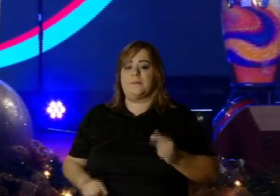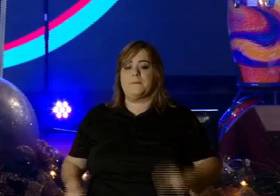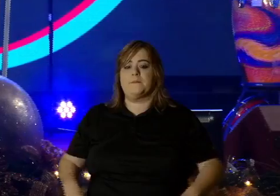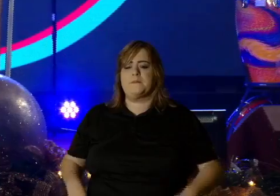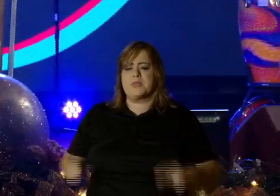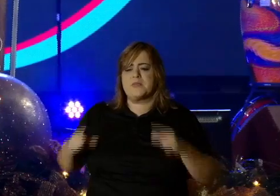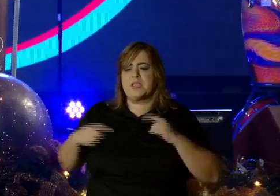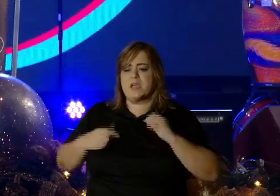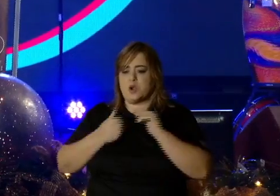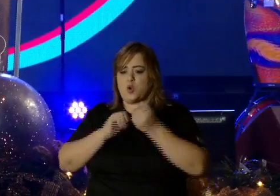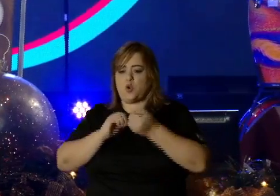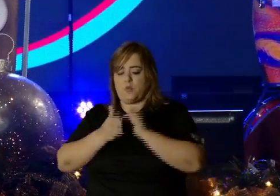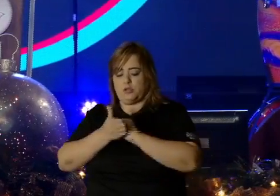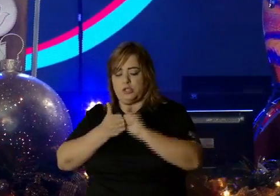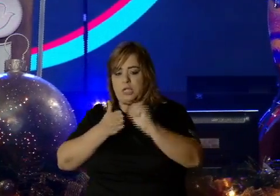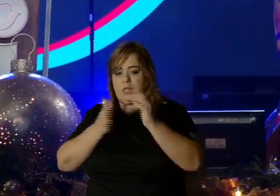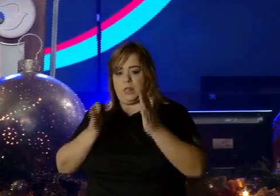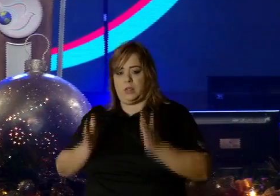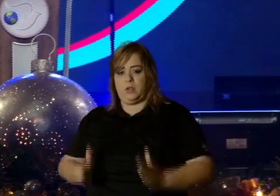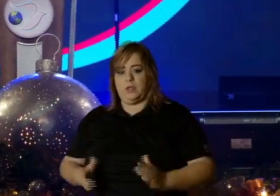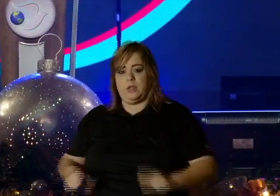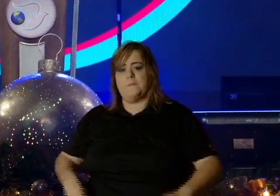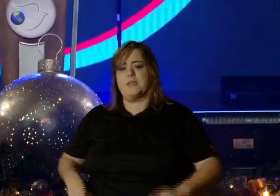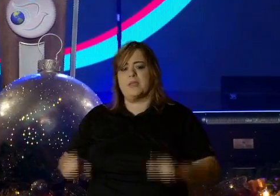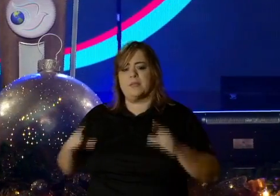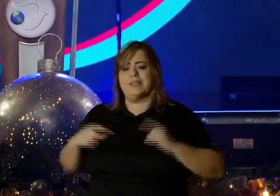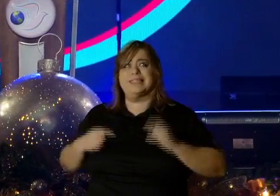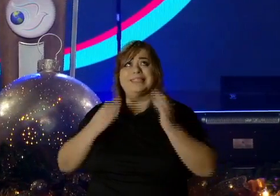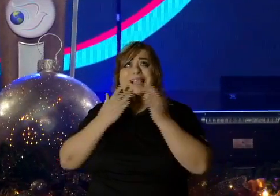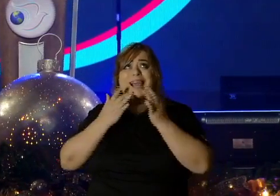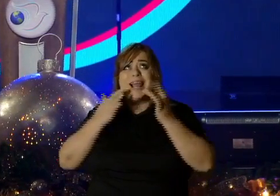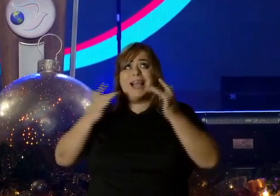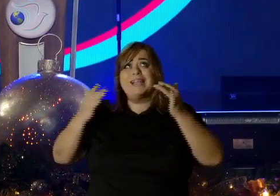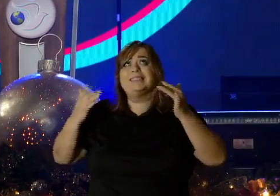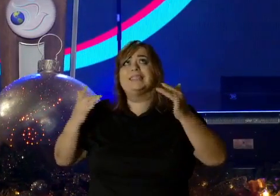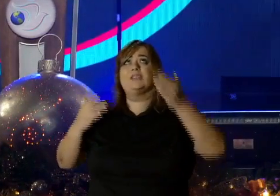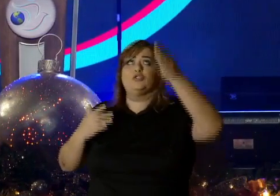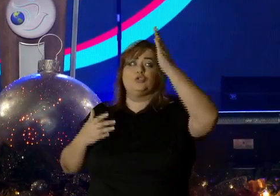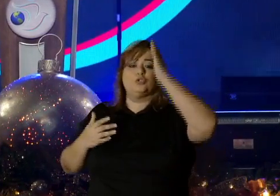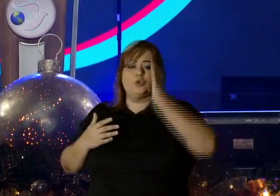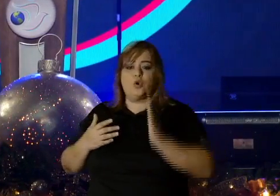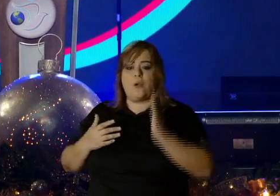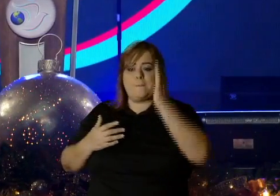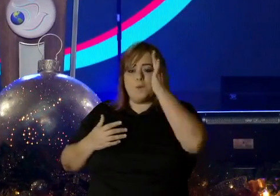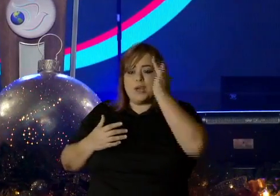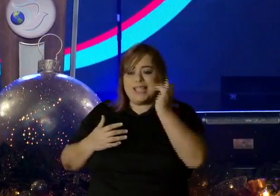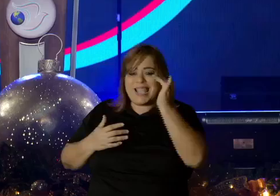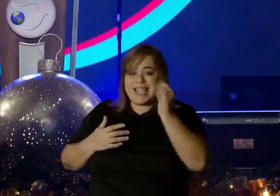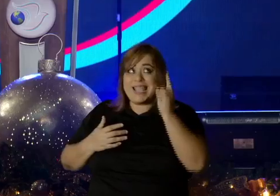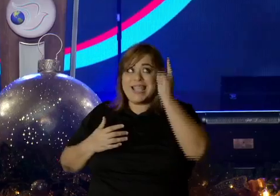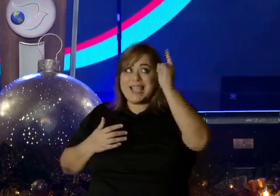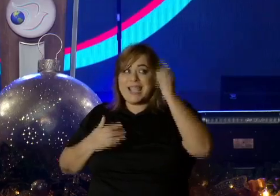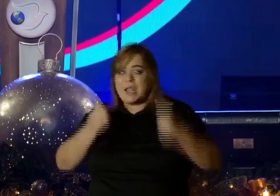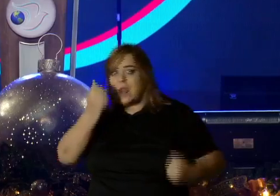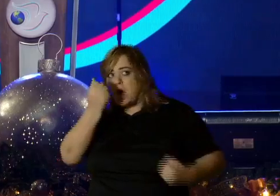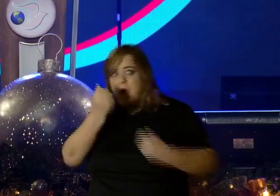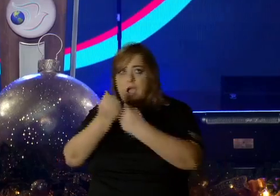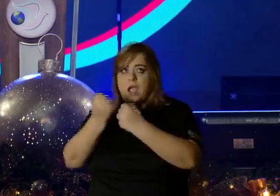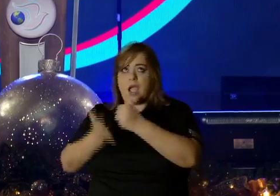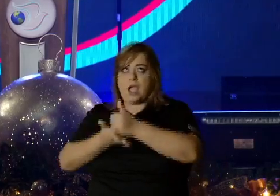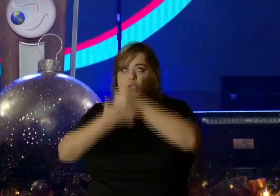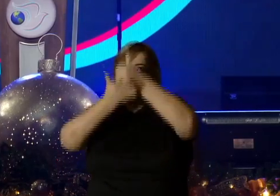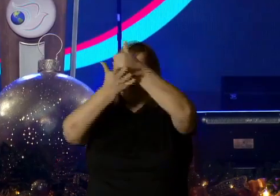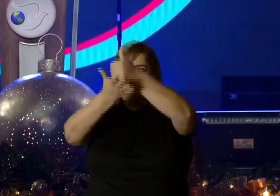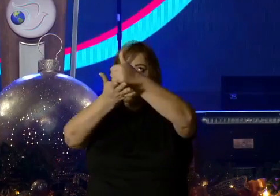en santidad. Debemos vivir agradándole a Él, porque de Él viene mi socorro. Mi socorro viene